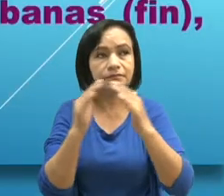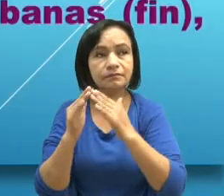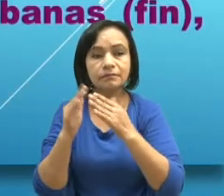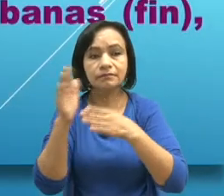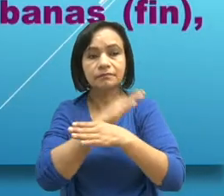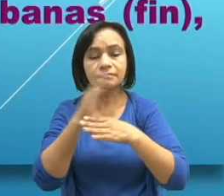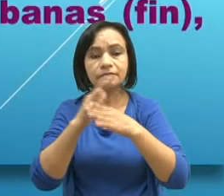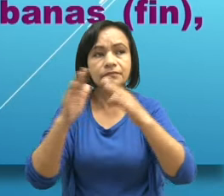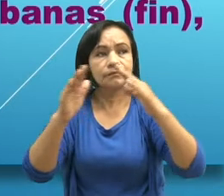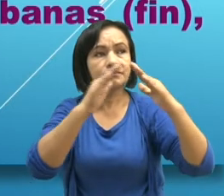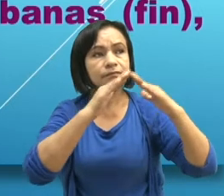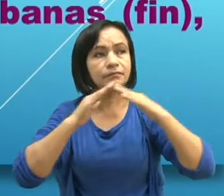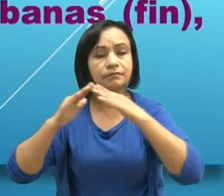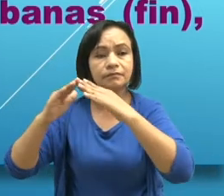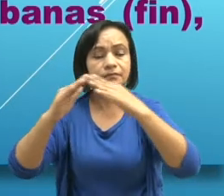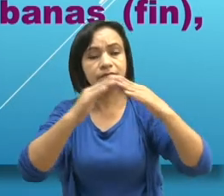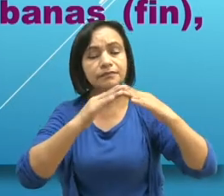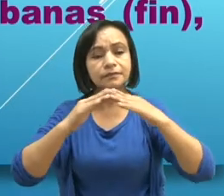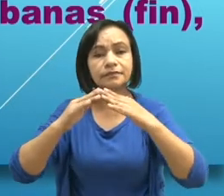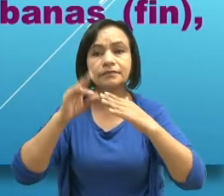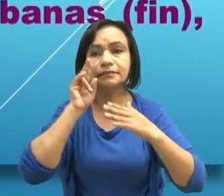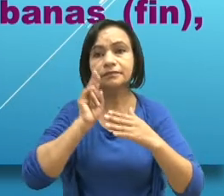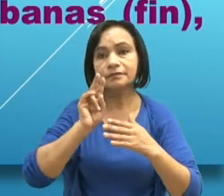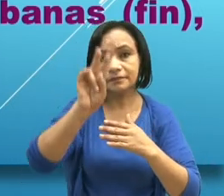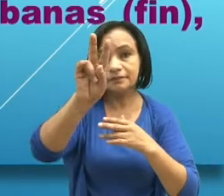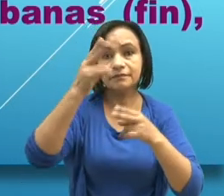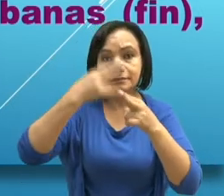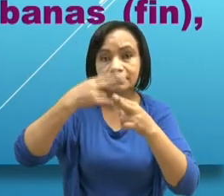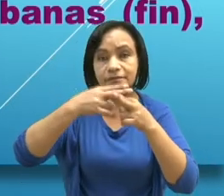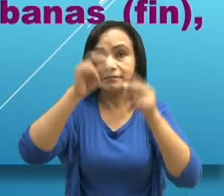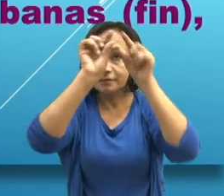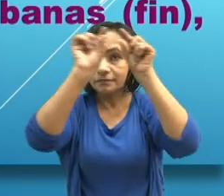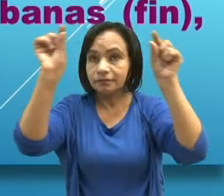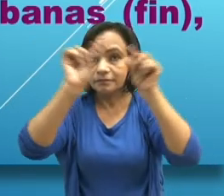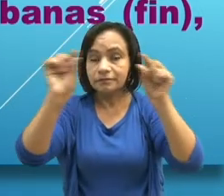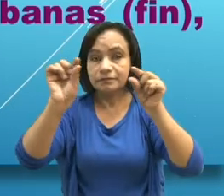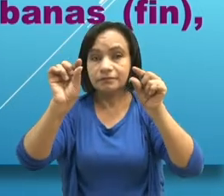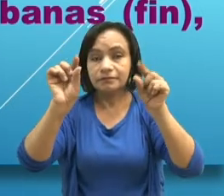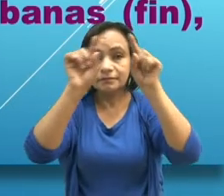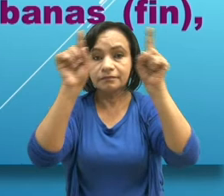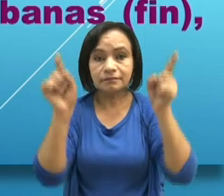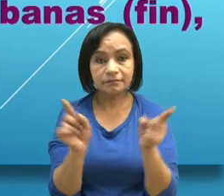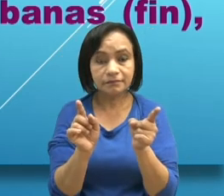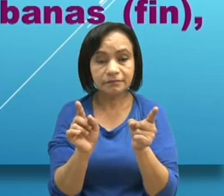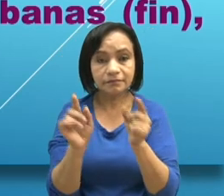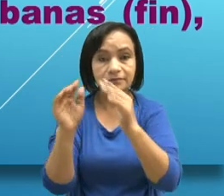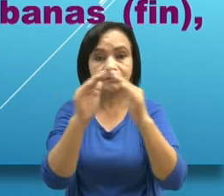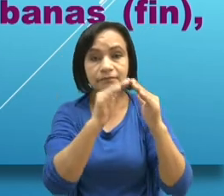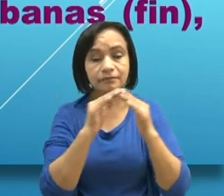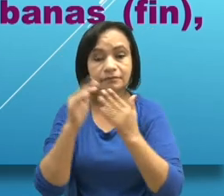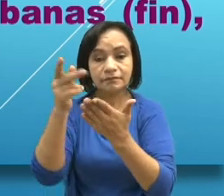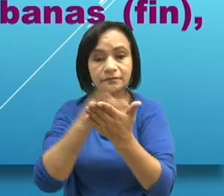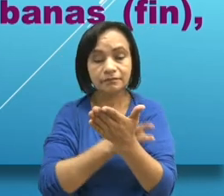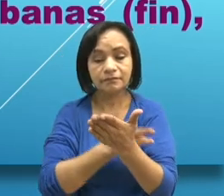ciudades. Ahí tenemos esa filmina que está ahí. Ahí están las ciudades. ¿Verdad? Eso que está fin, entre paréntesis, significa que la ciudad, ese proyecto